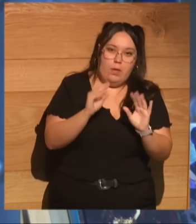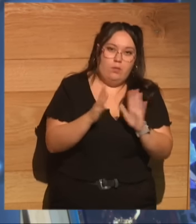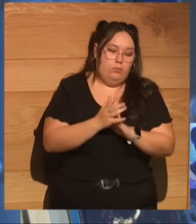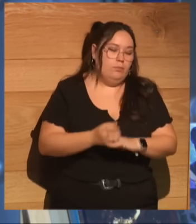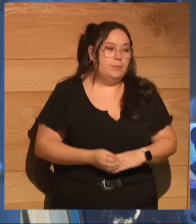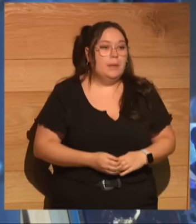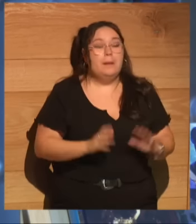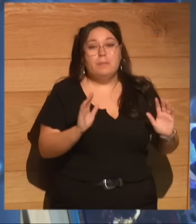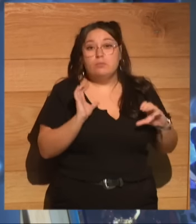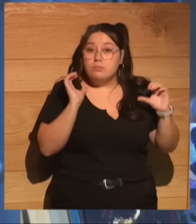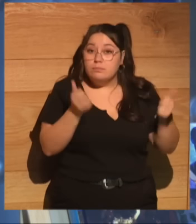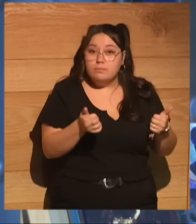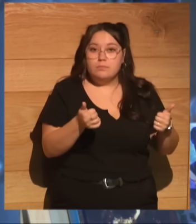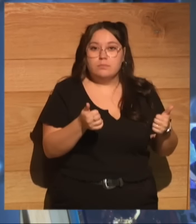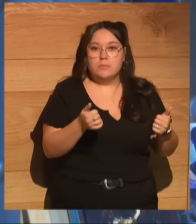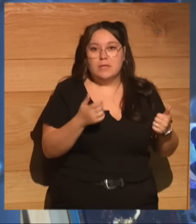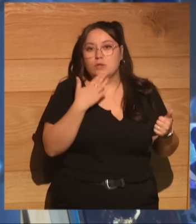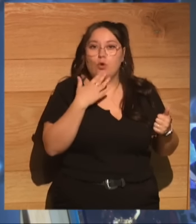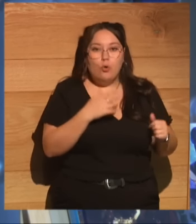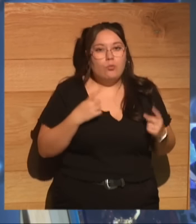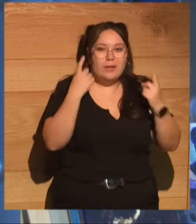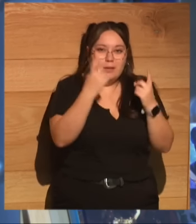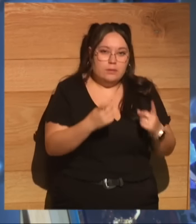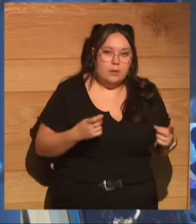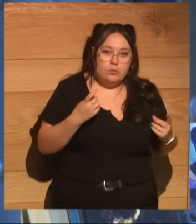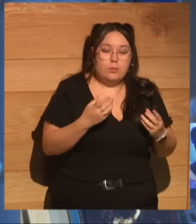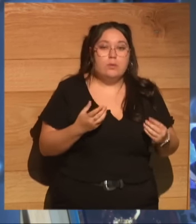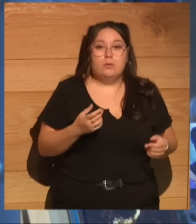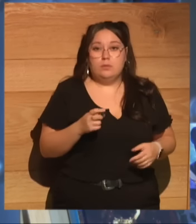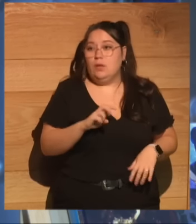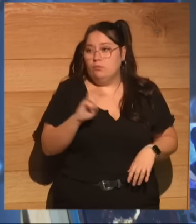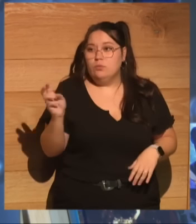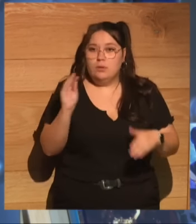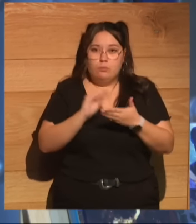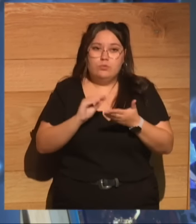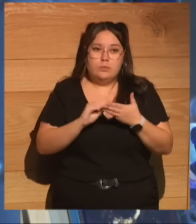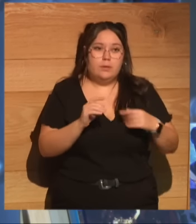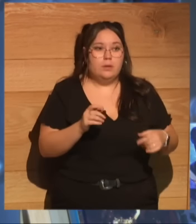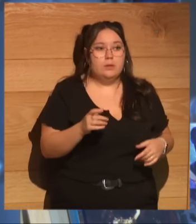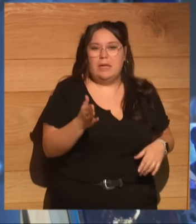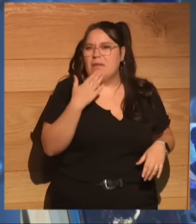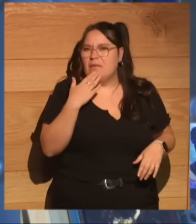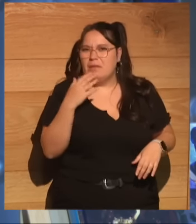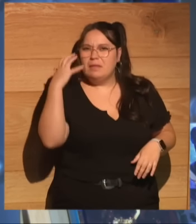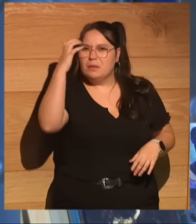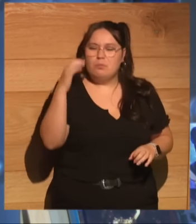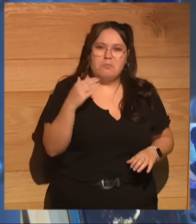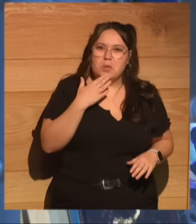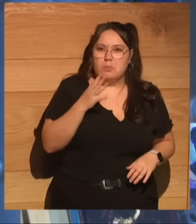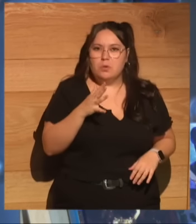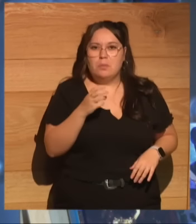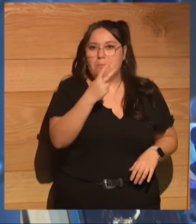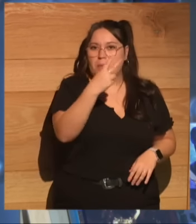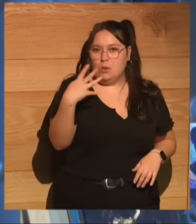accidente. Pero inicialmente está intentándolo. Y eso le pasa a muchísimos, por otro lado. Estamos hablando, no sé qué edad tenía Tim Burton en este momento, pero debía